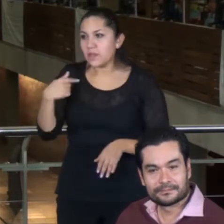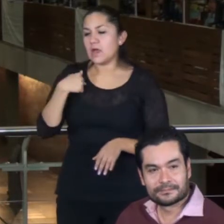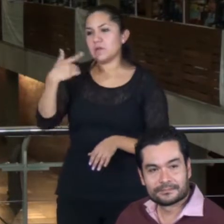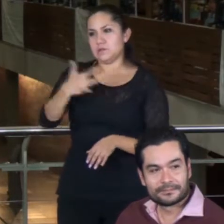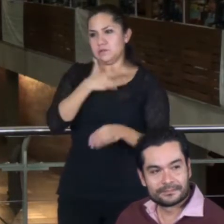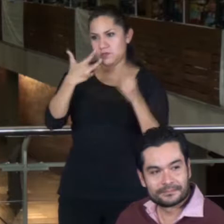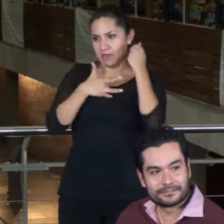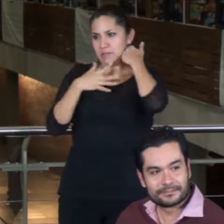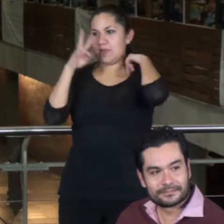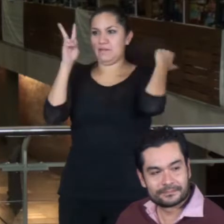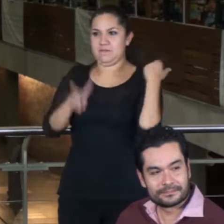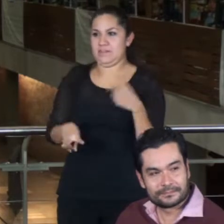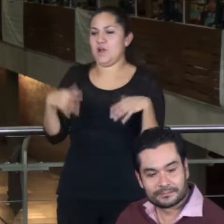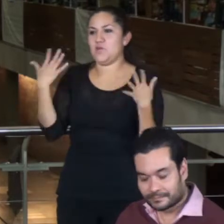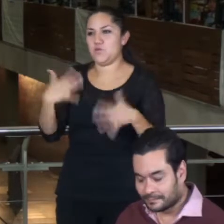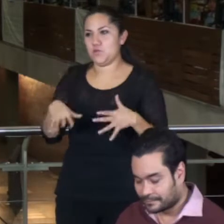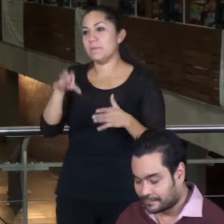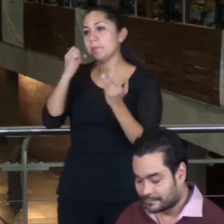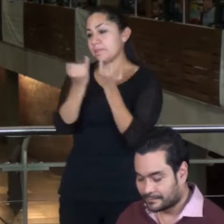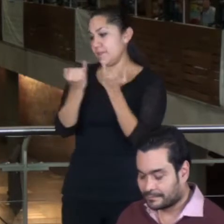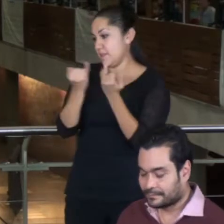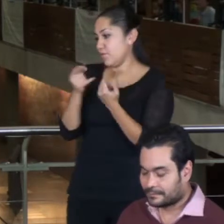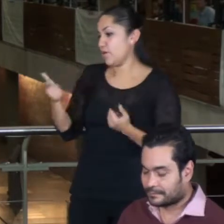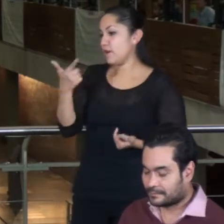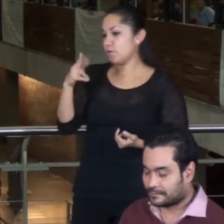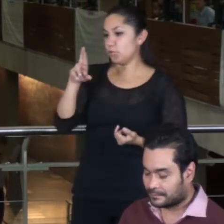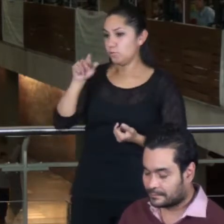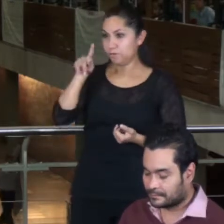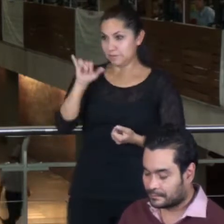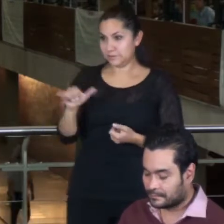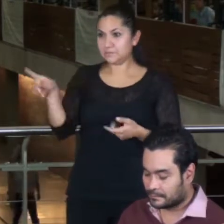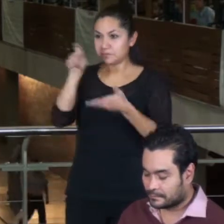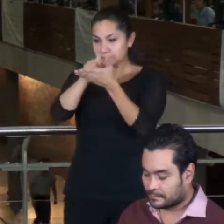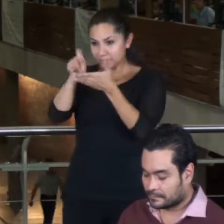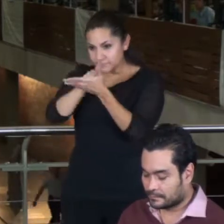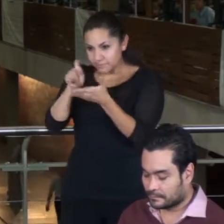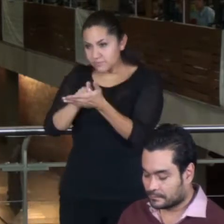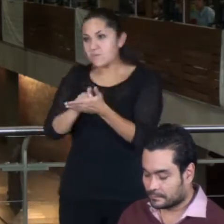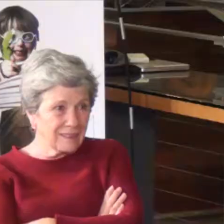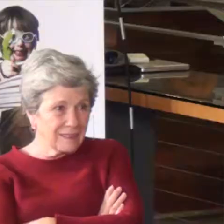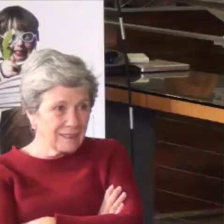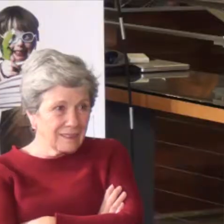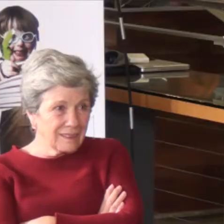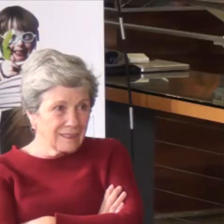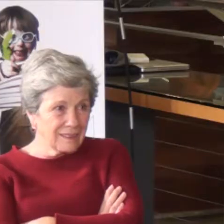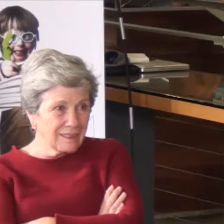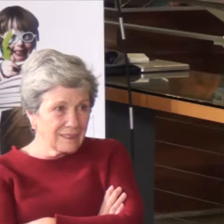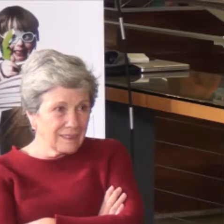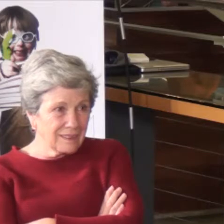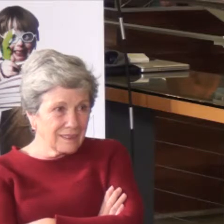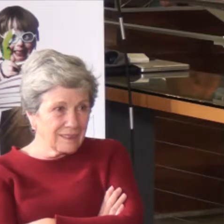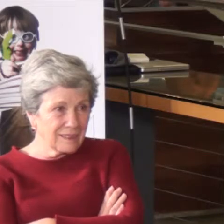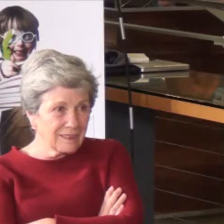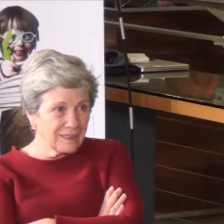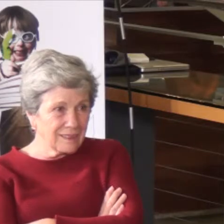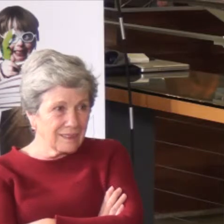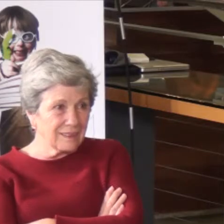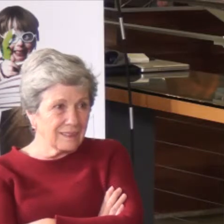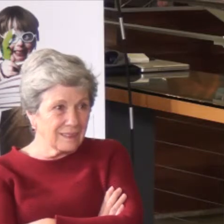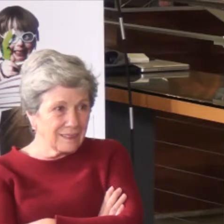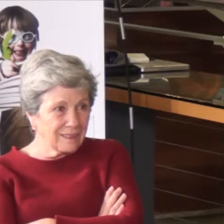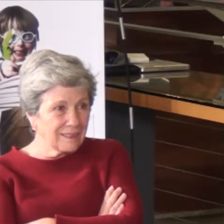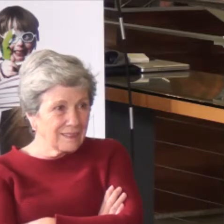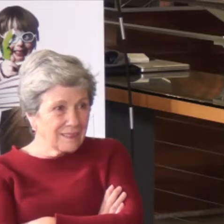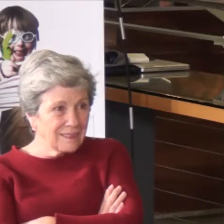que plantea también agustín en la primera página de haber también pedido alguna vez al mar incondicionalmente que yo